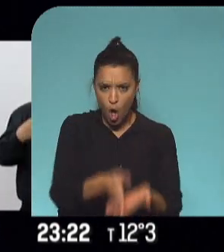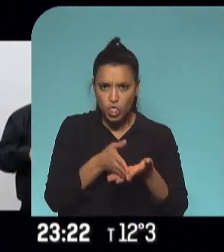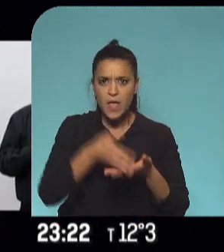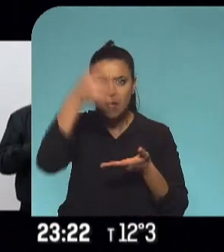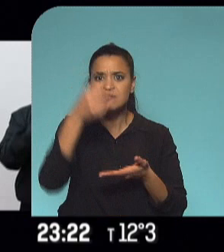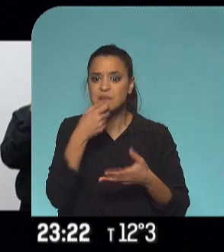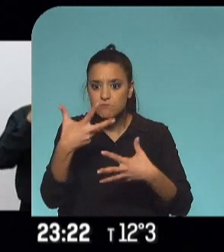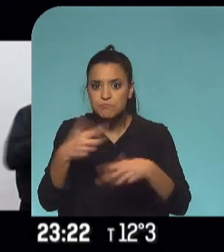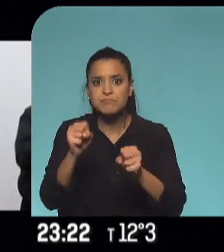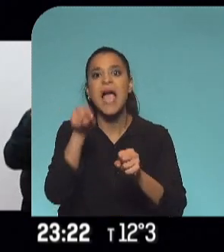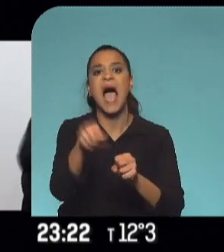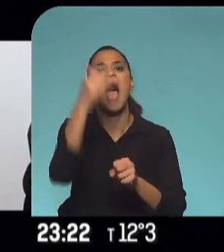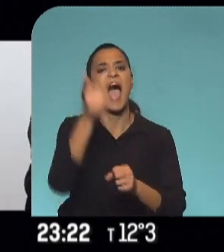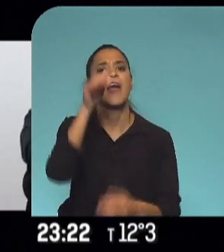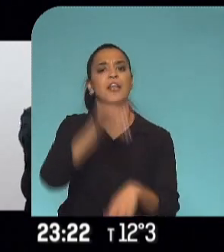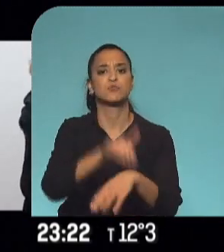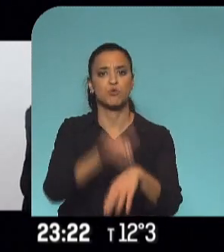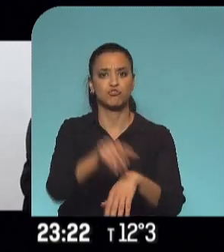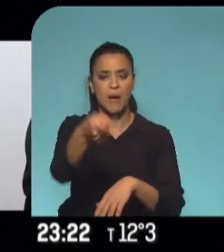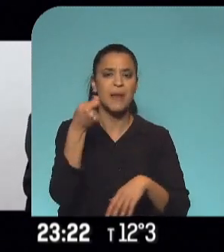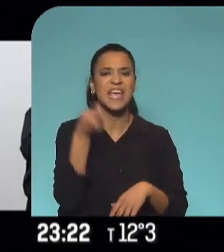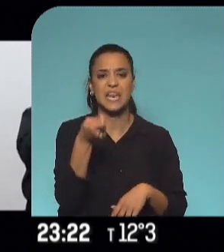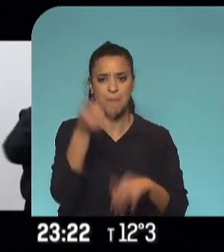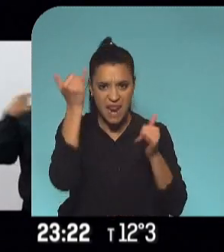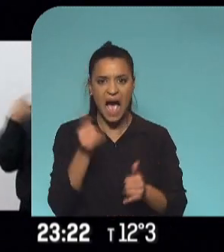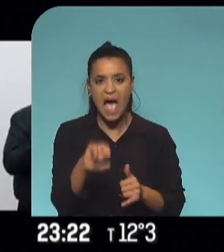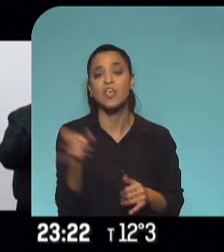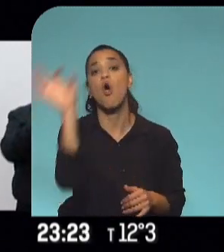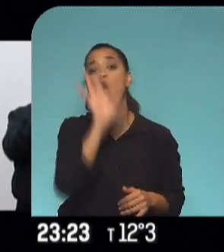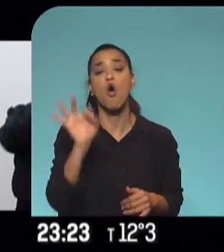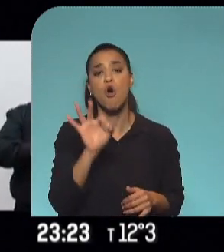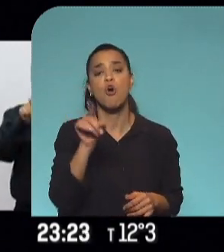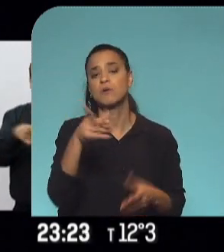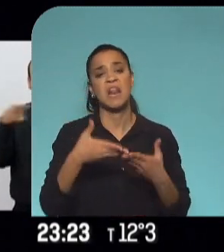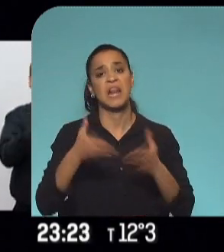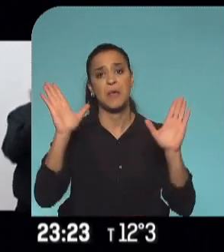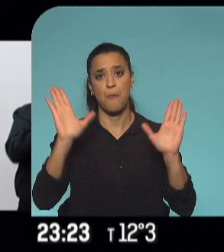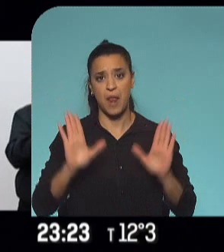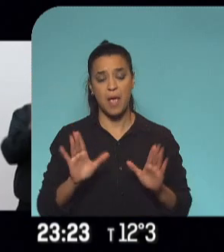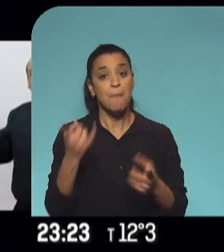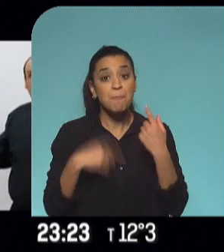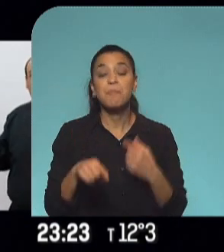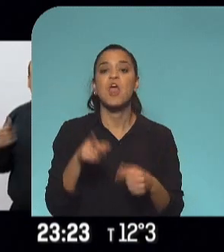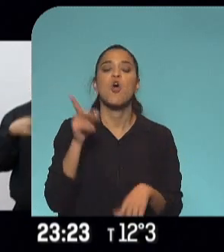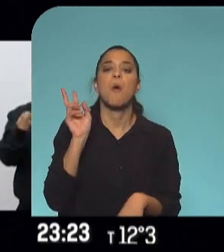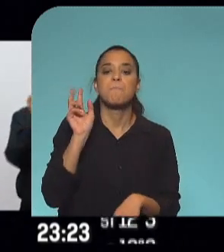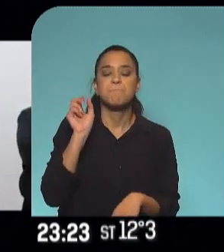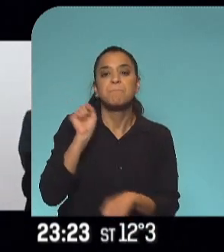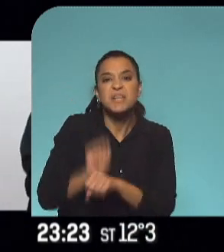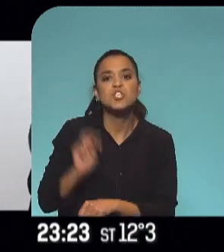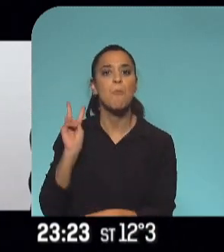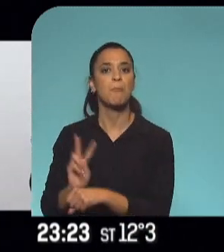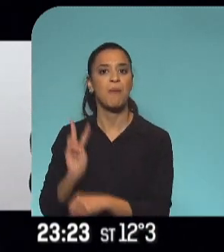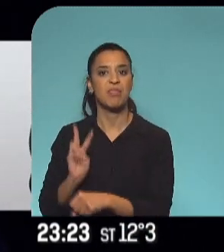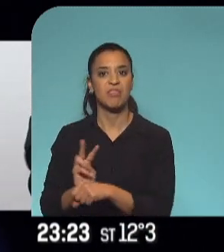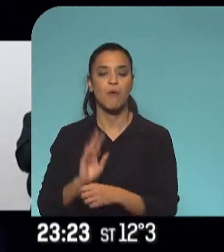los encuentra responsables de crímenes de lesa humanidad, o si no, los libera. Pero las prisiones preventivas, como